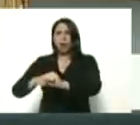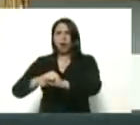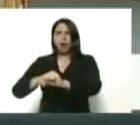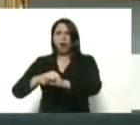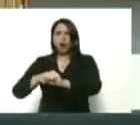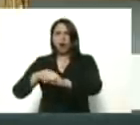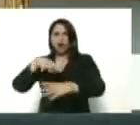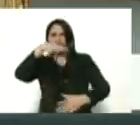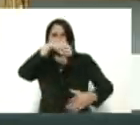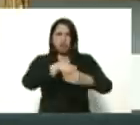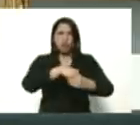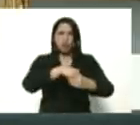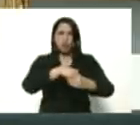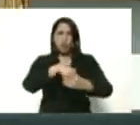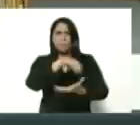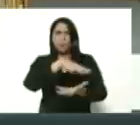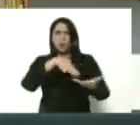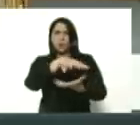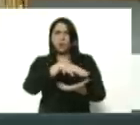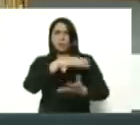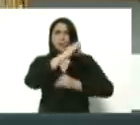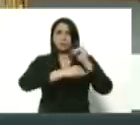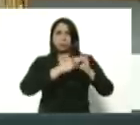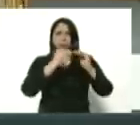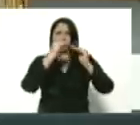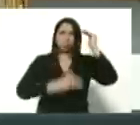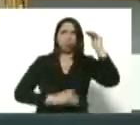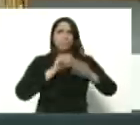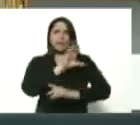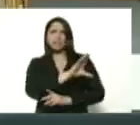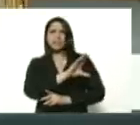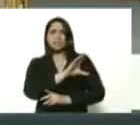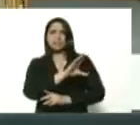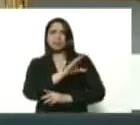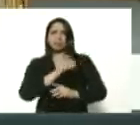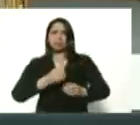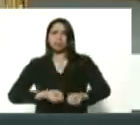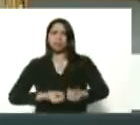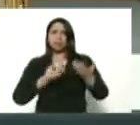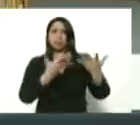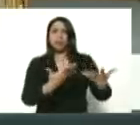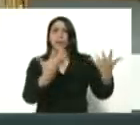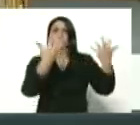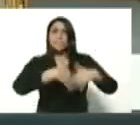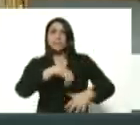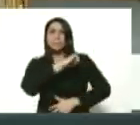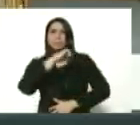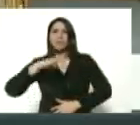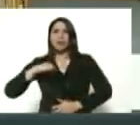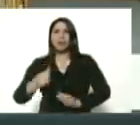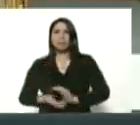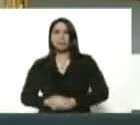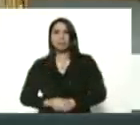en asuntos mundiales, de desestabilizar países, se lo entregan a empresas privadas.